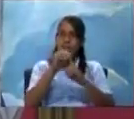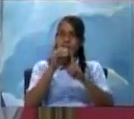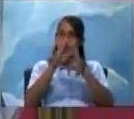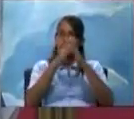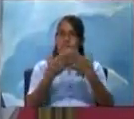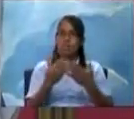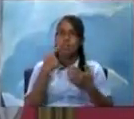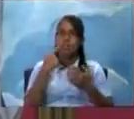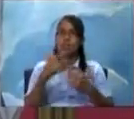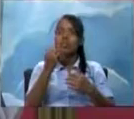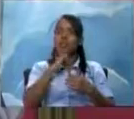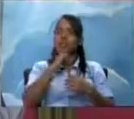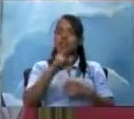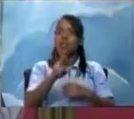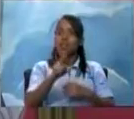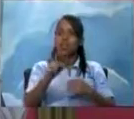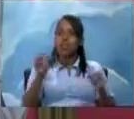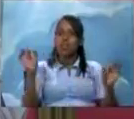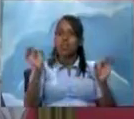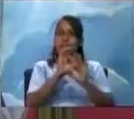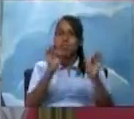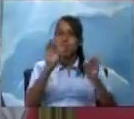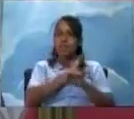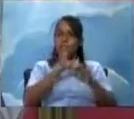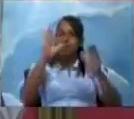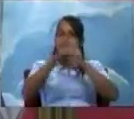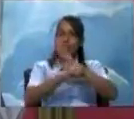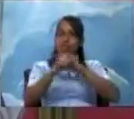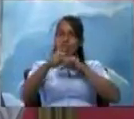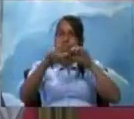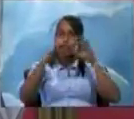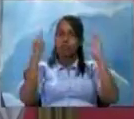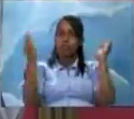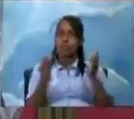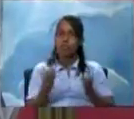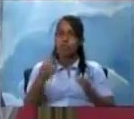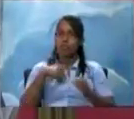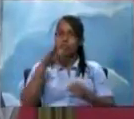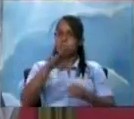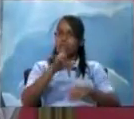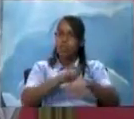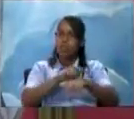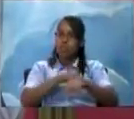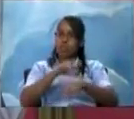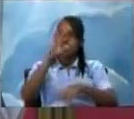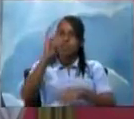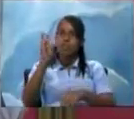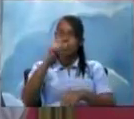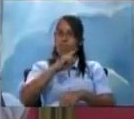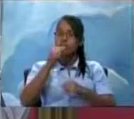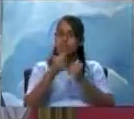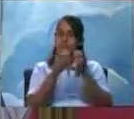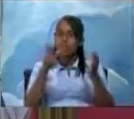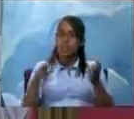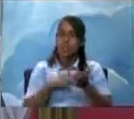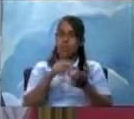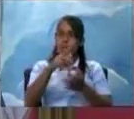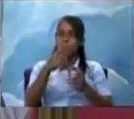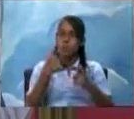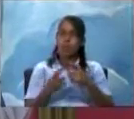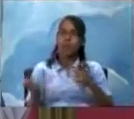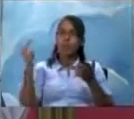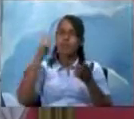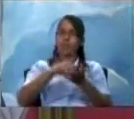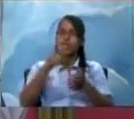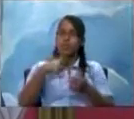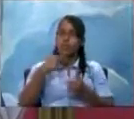llamar. La Biblia dice que lo que es de Él, nadie se lo arrebata. Y de esta forma, yo estuve en un hospital 6 meses sin caminar, pero cuando